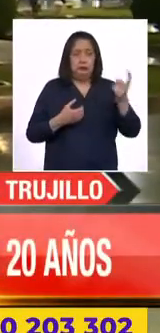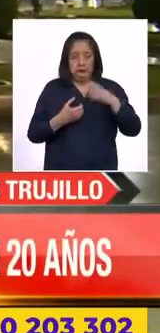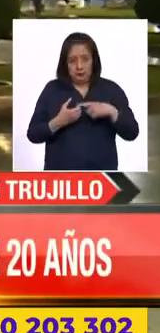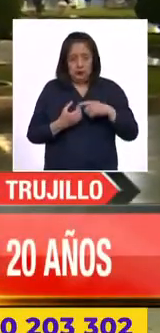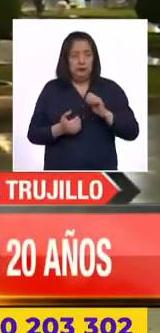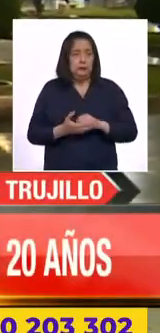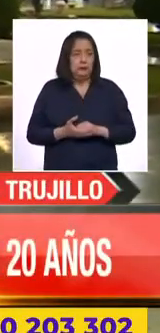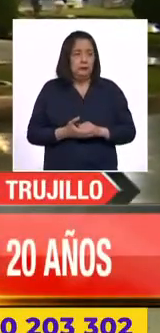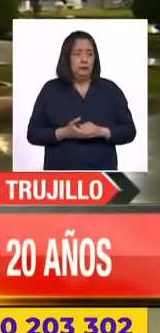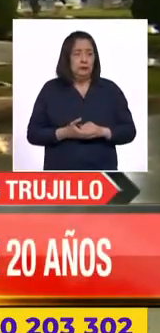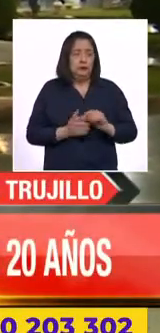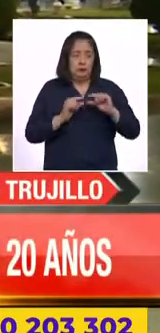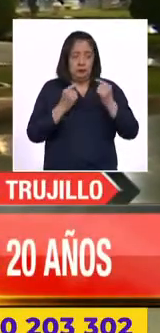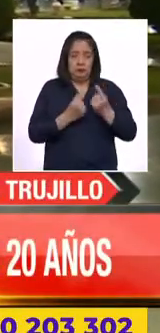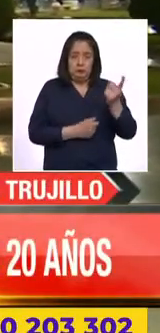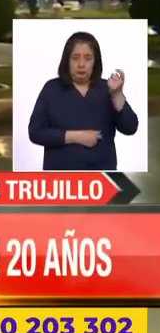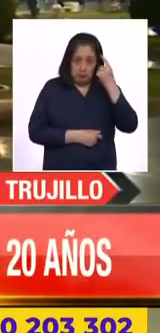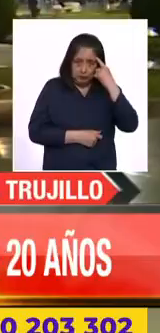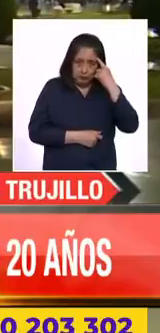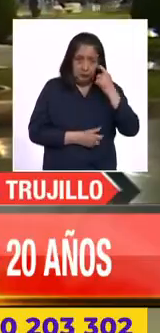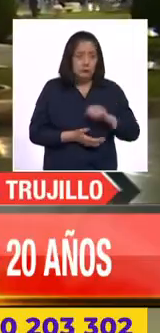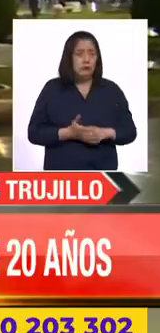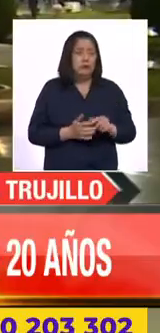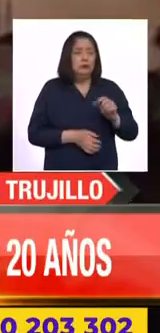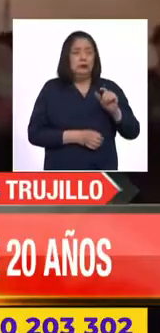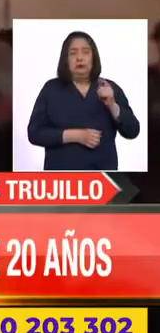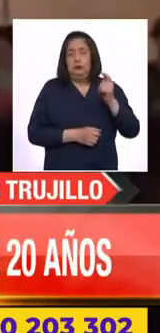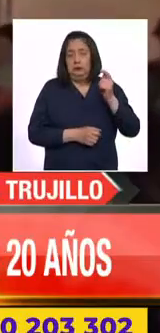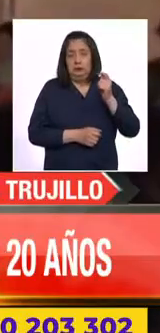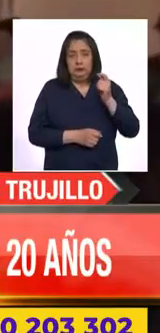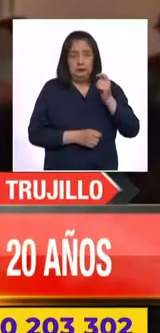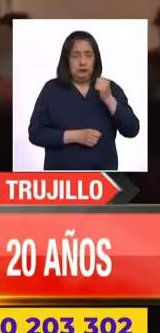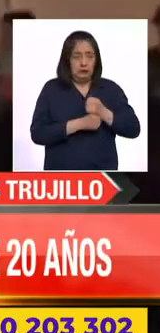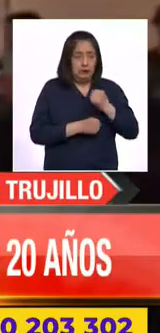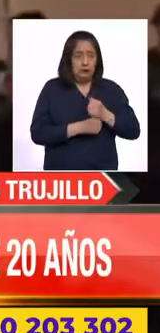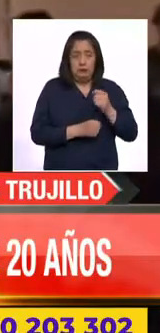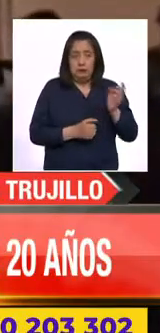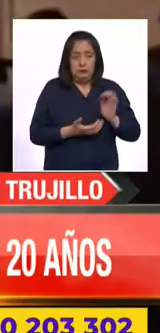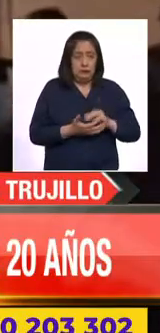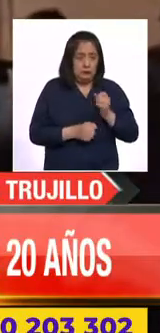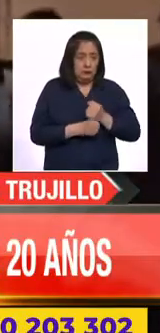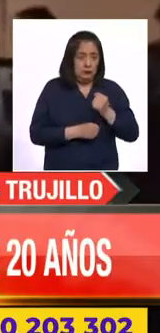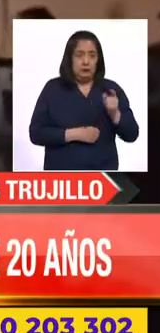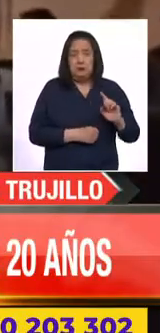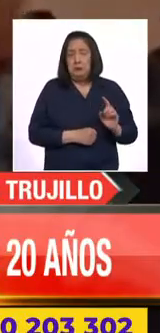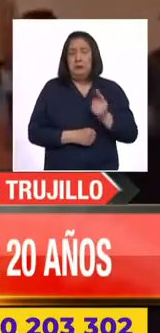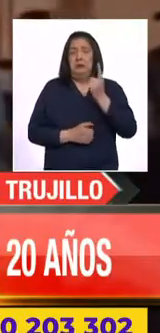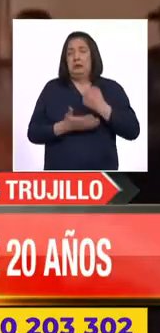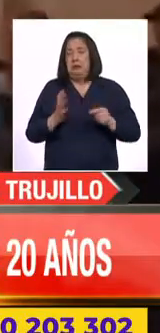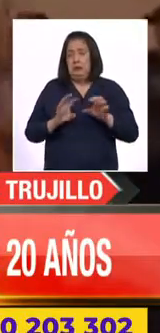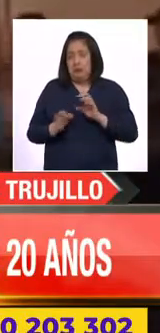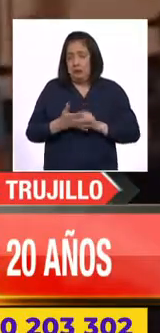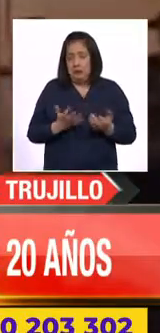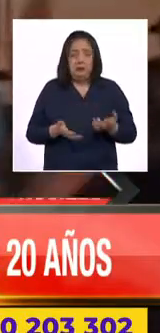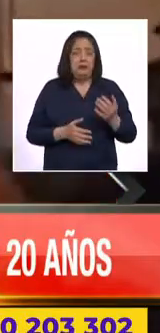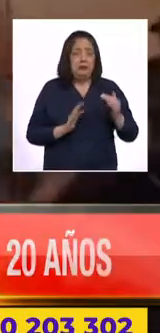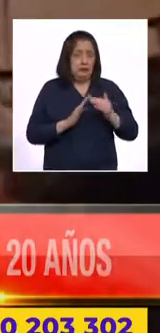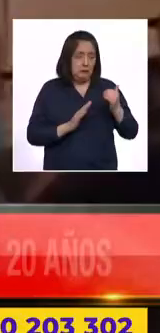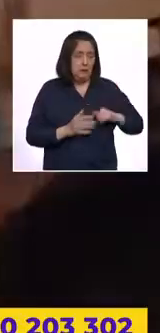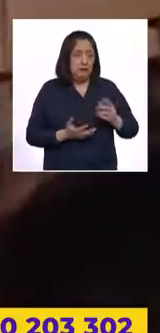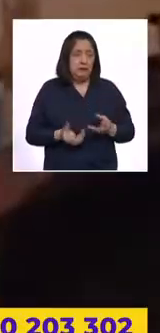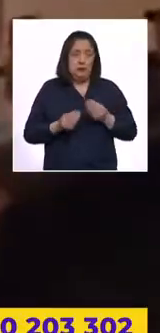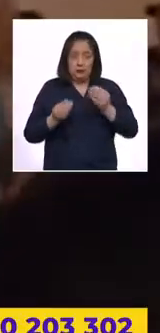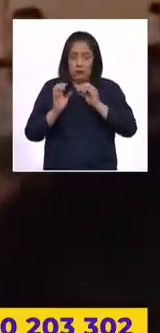perteneciendo al partido, al movimiento regional Trabajo Más Trabajo. Una de sus primeras acciones cuando ocupe el sillón municipal será